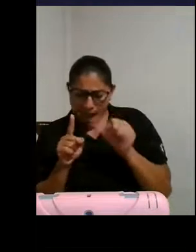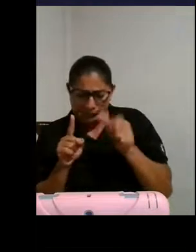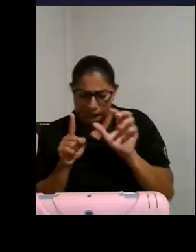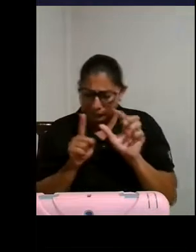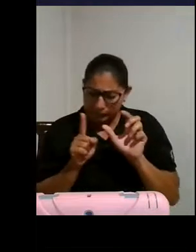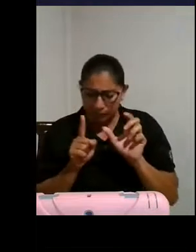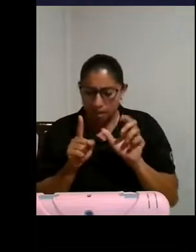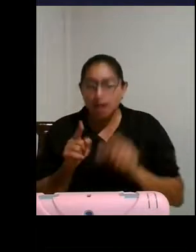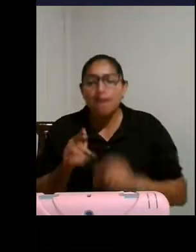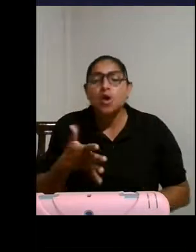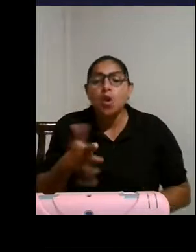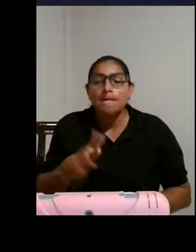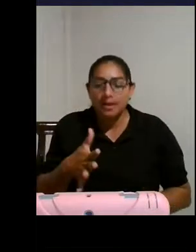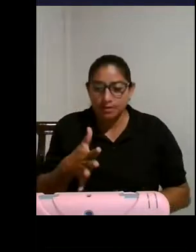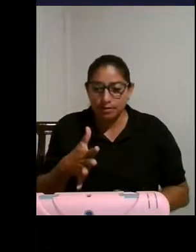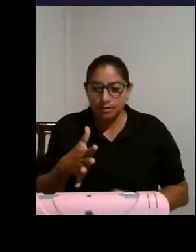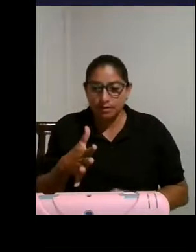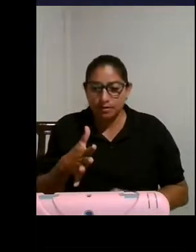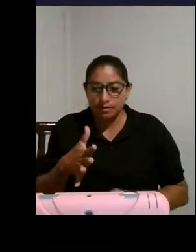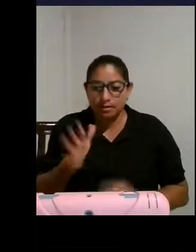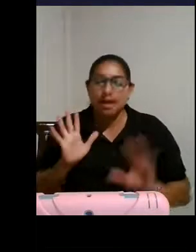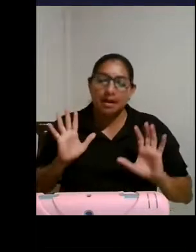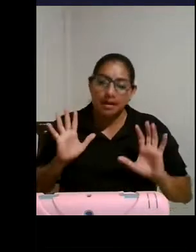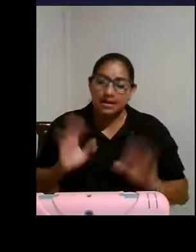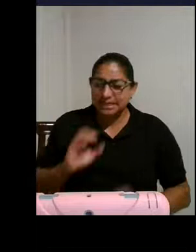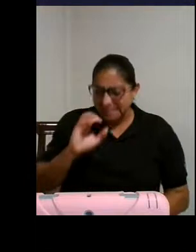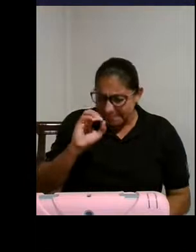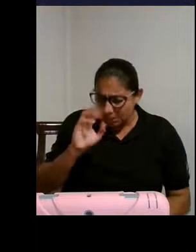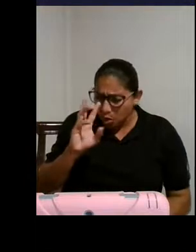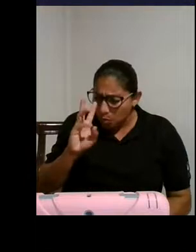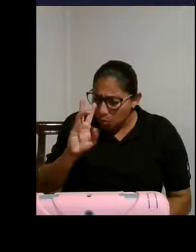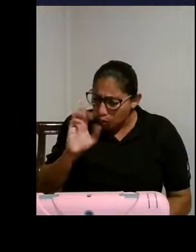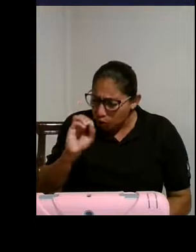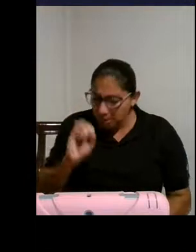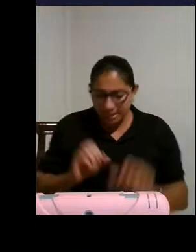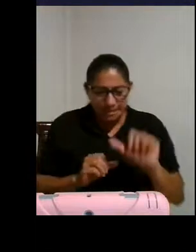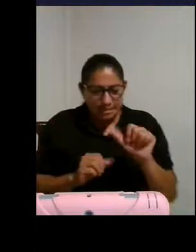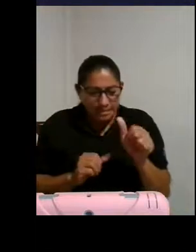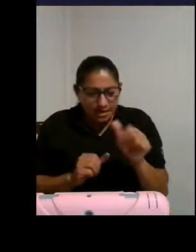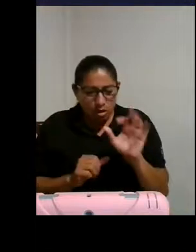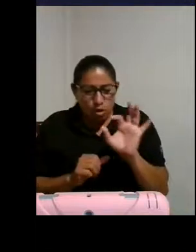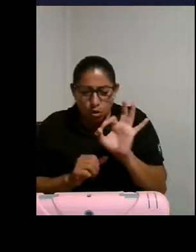¿verdad? Entre 11.06 y 10.94 estoy diciendo que es 11.